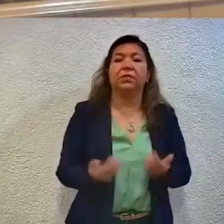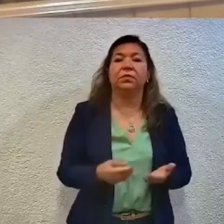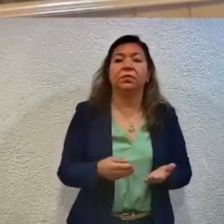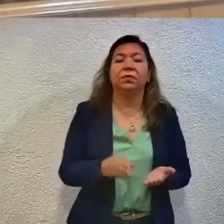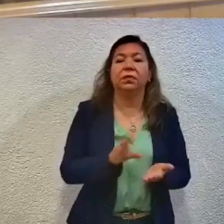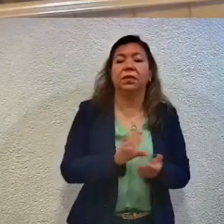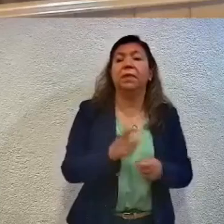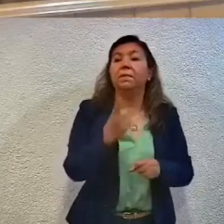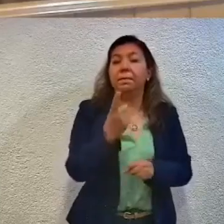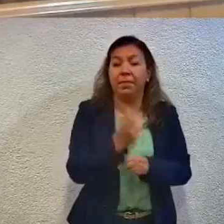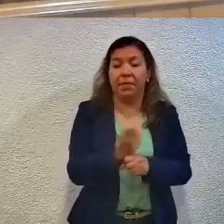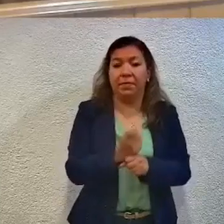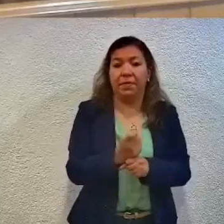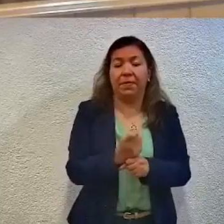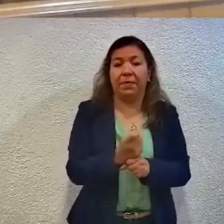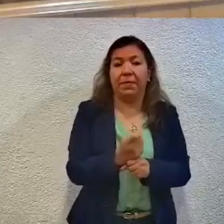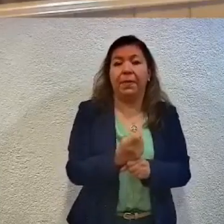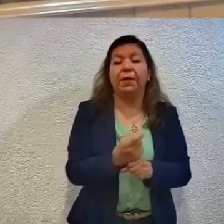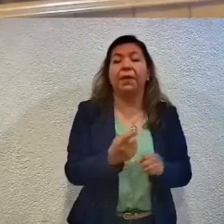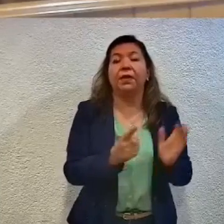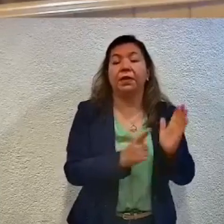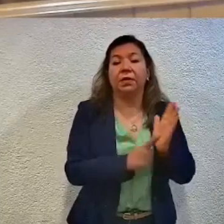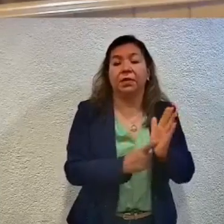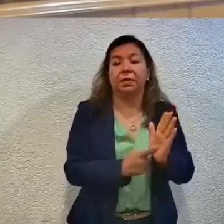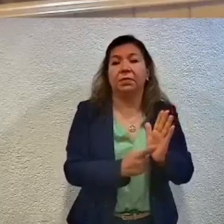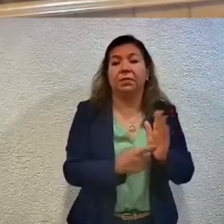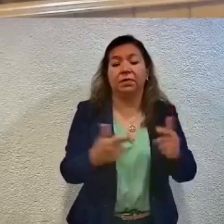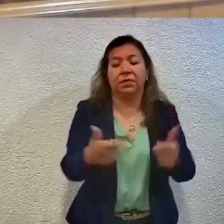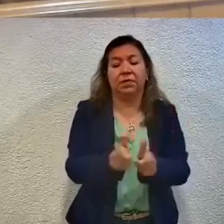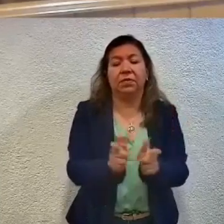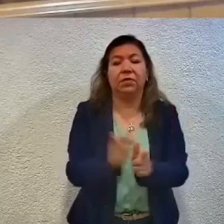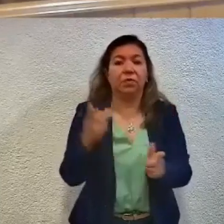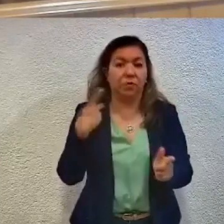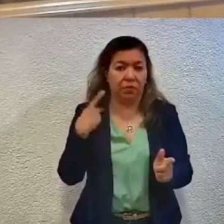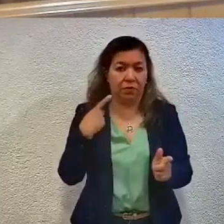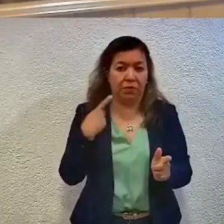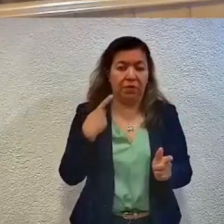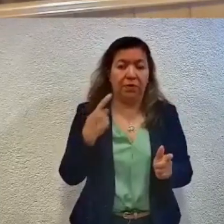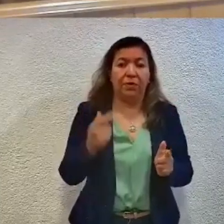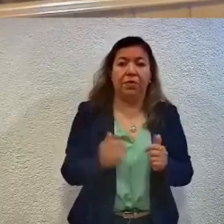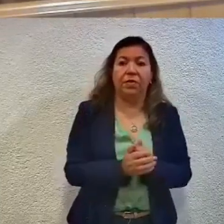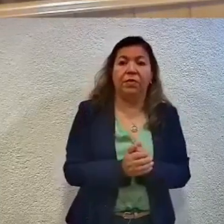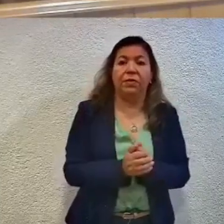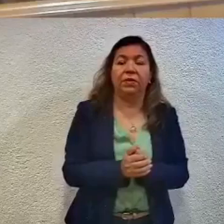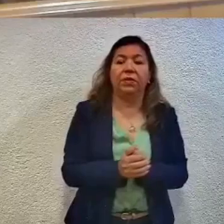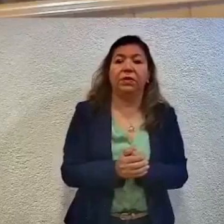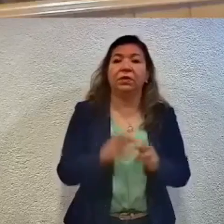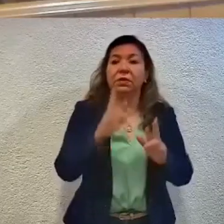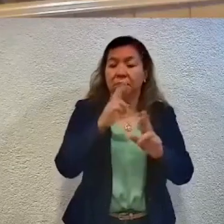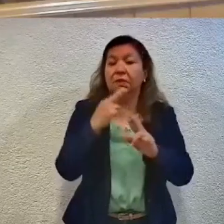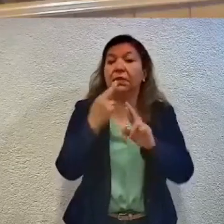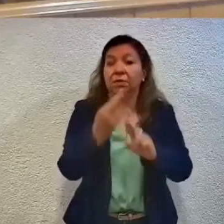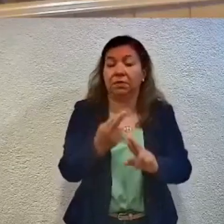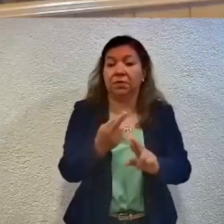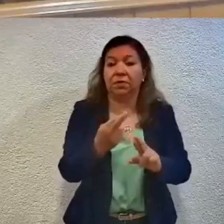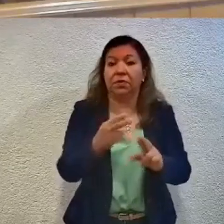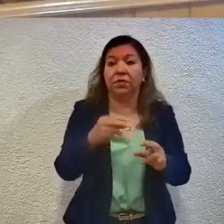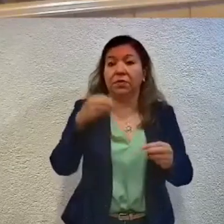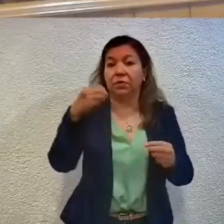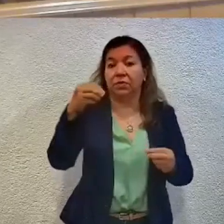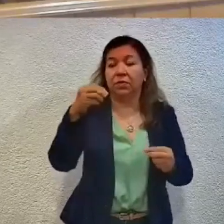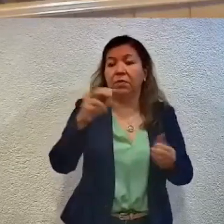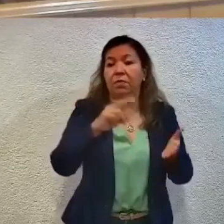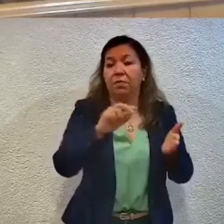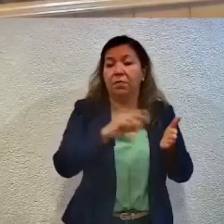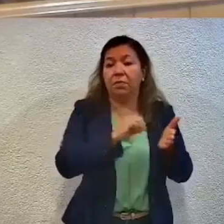apelación. Así, se desprende en primer lugar que el representante partidista en calidad de peticionario obtuvo una respuesta